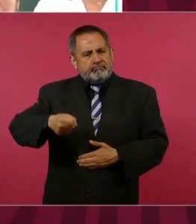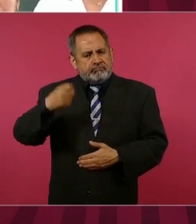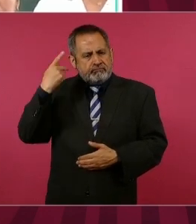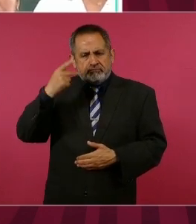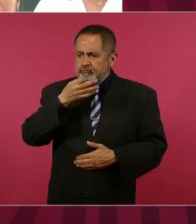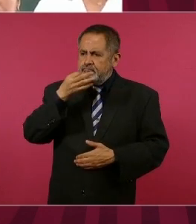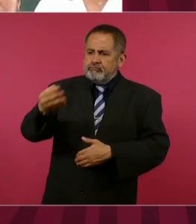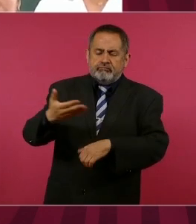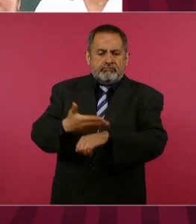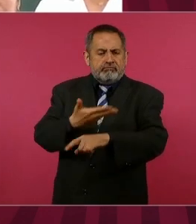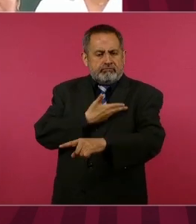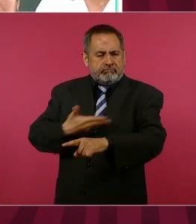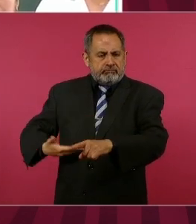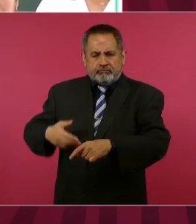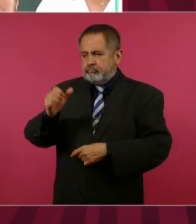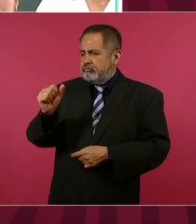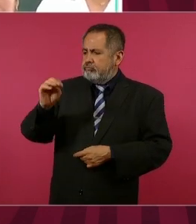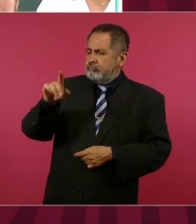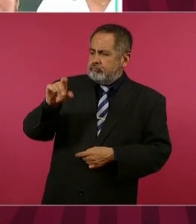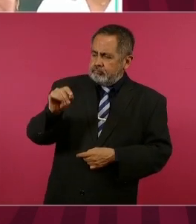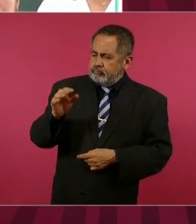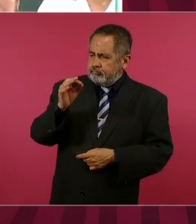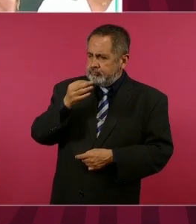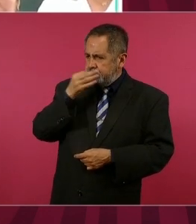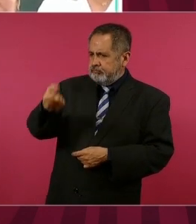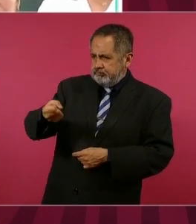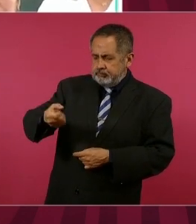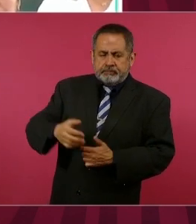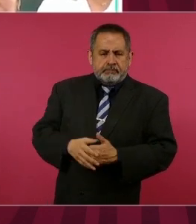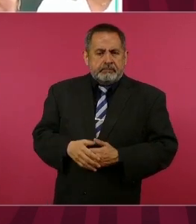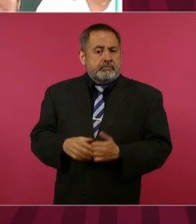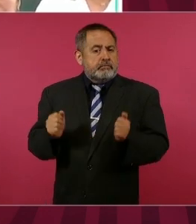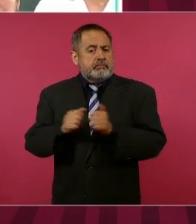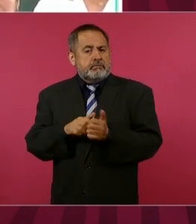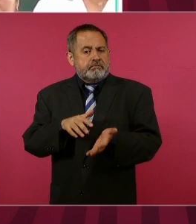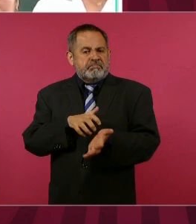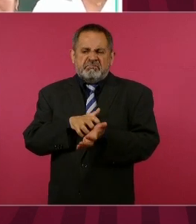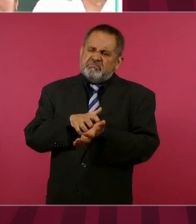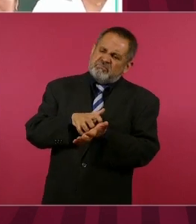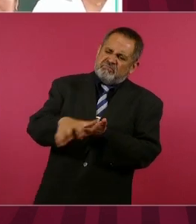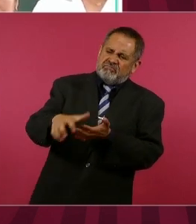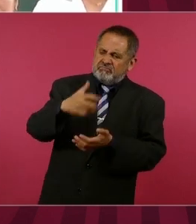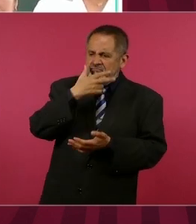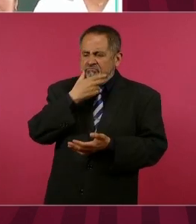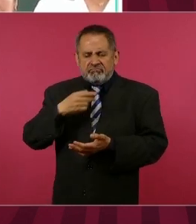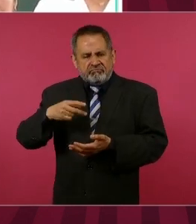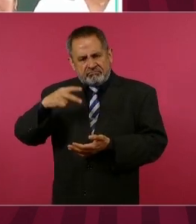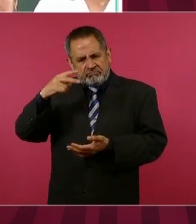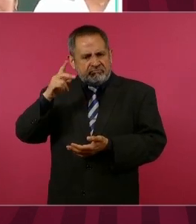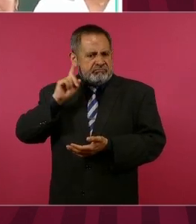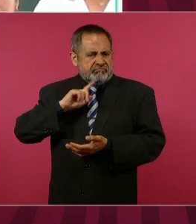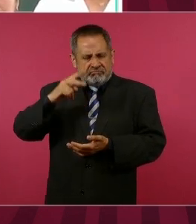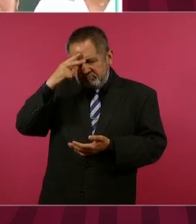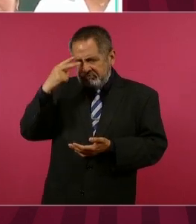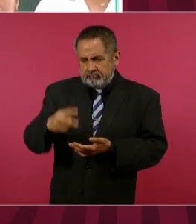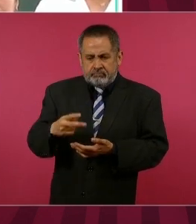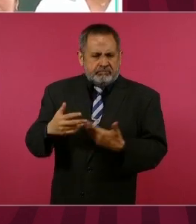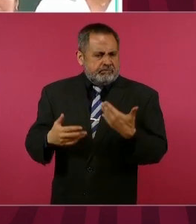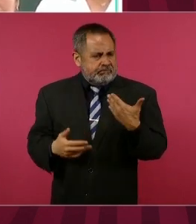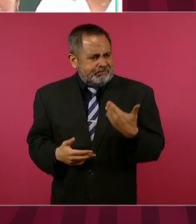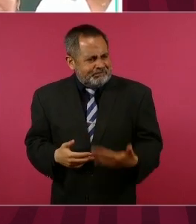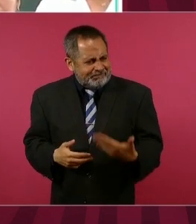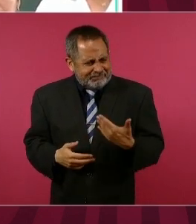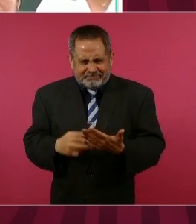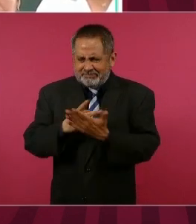presidente Andrés Manuel López Obrador y compartir con millones de mexicanas y mexicanos un logro que sin duda